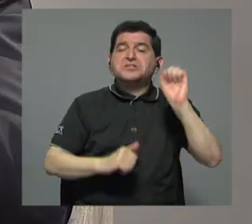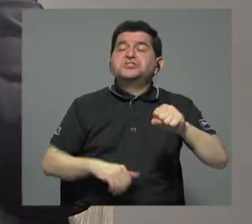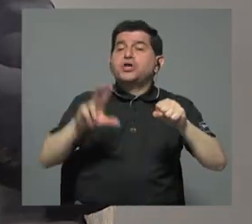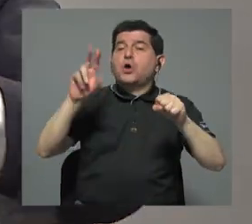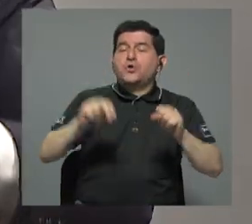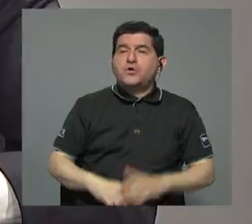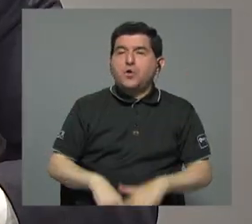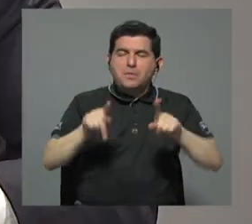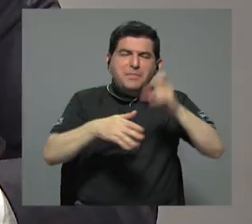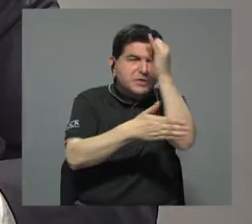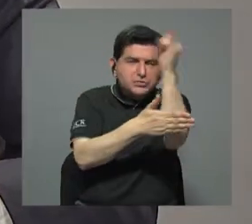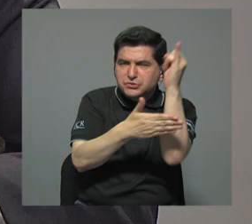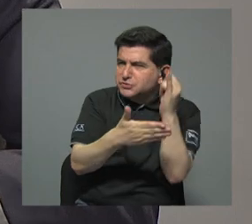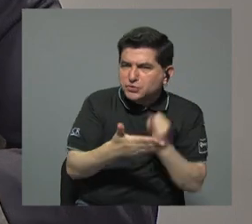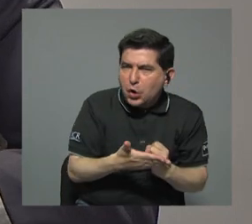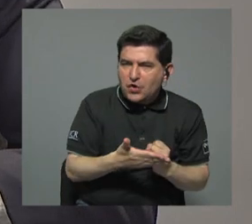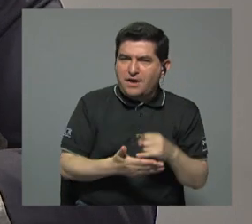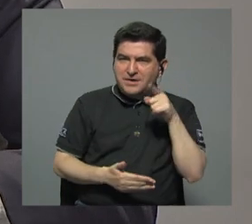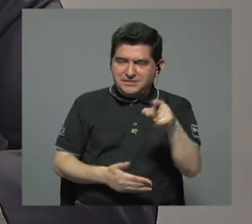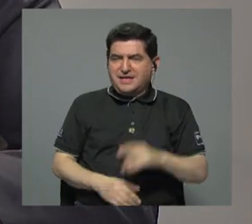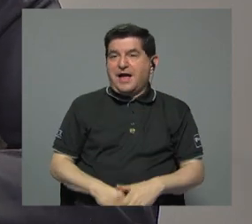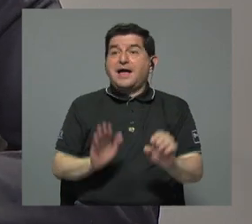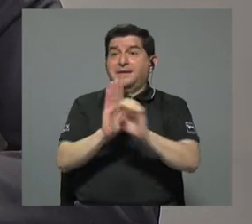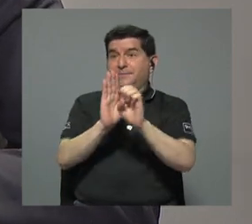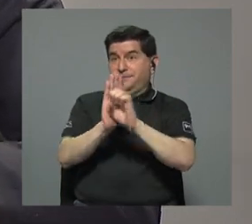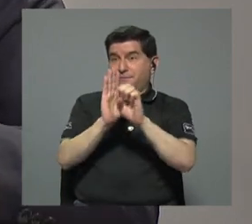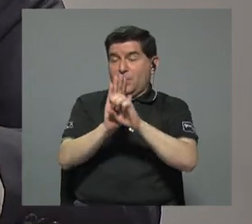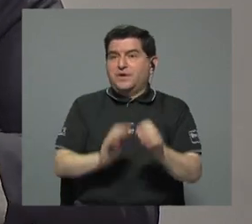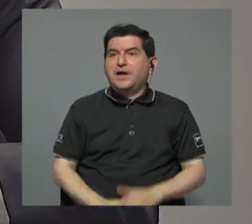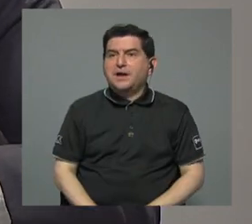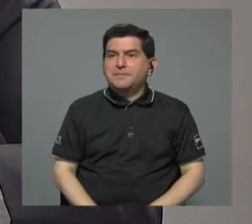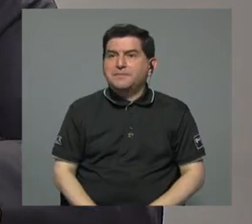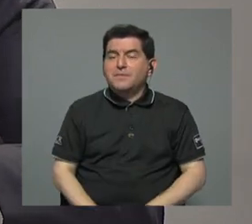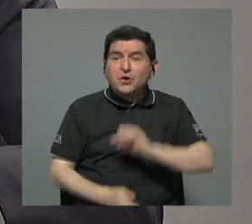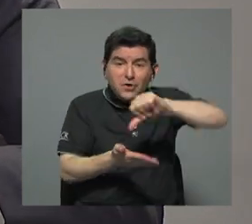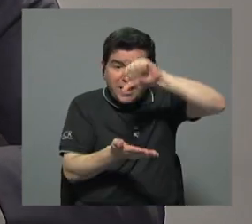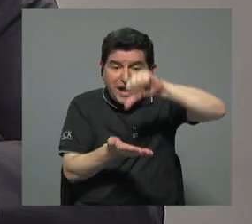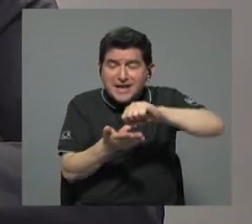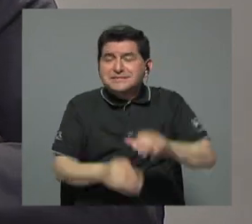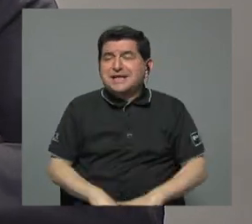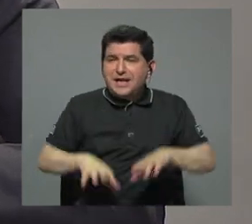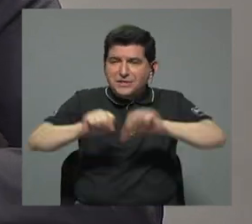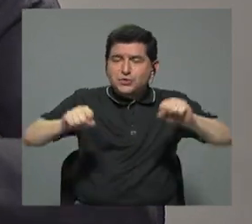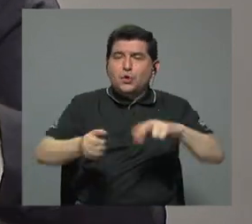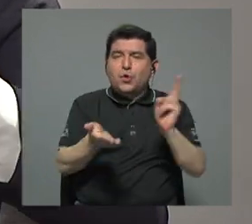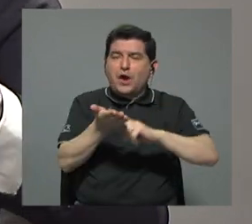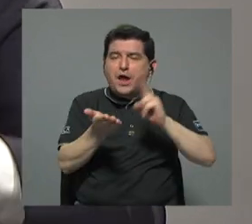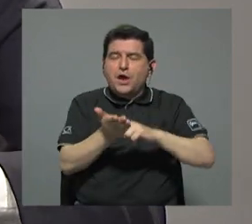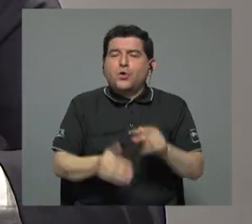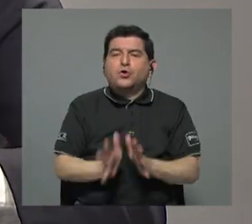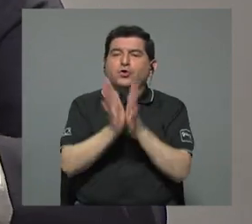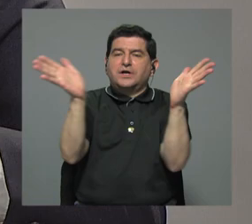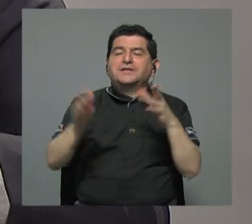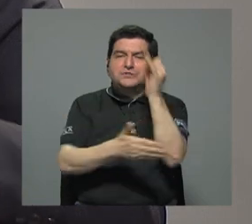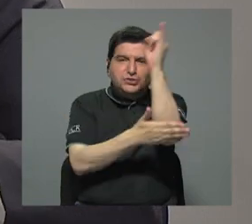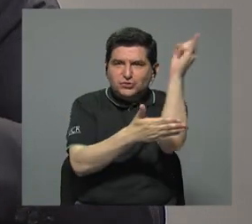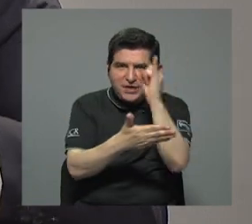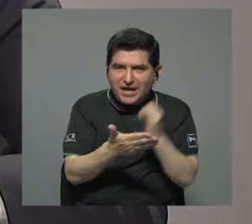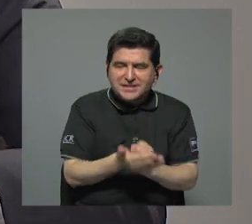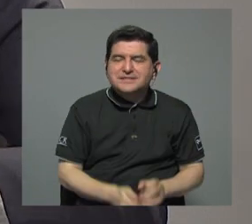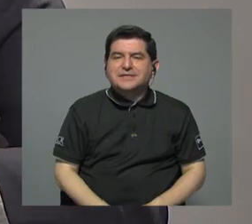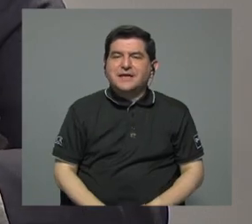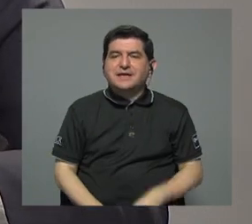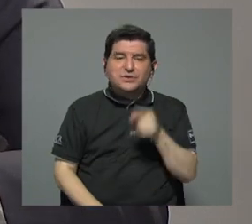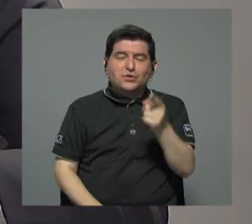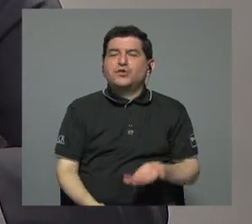aquellos que diseñan ahí está por ejemplo el nervio ciático la corrupción en contratación pública está en el diseño de los carteles